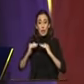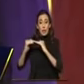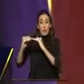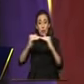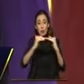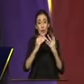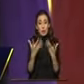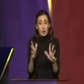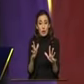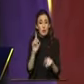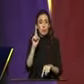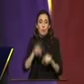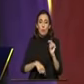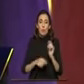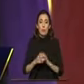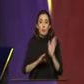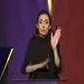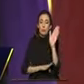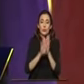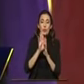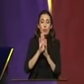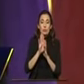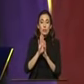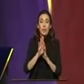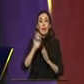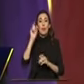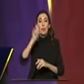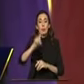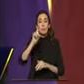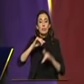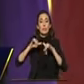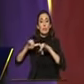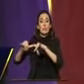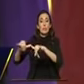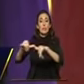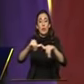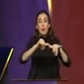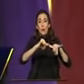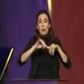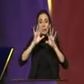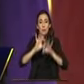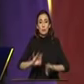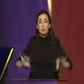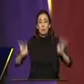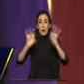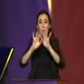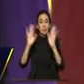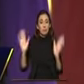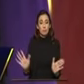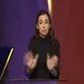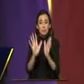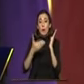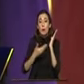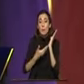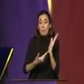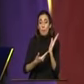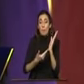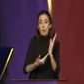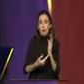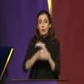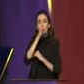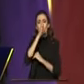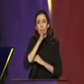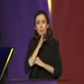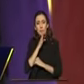democracia genuina. Sin una democracia genuina. Impulsada por modelos de